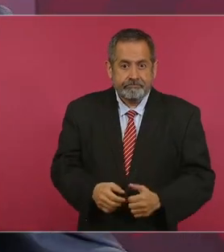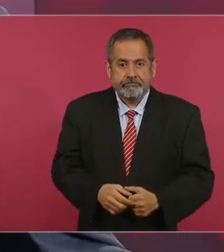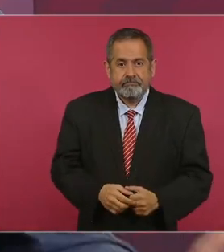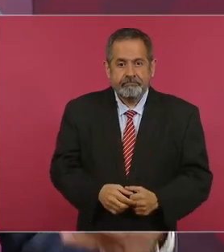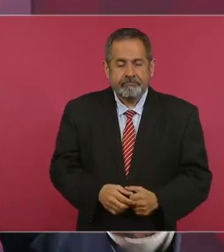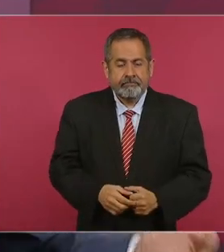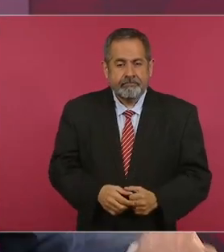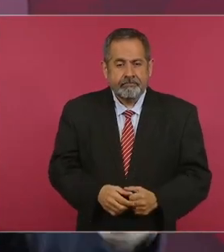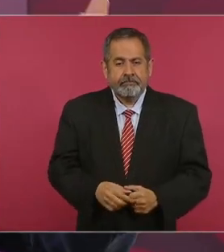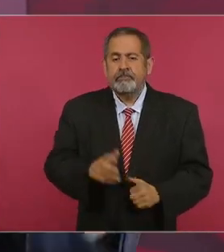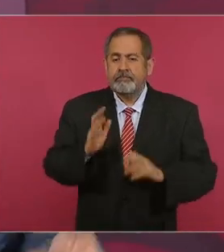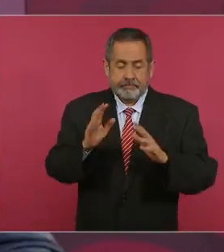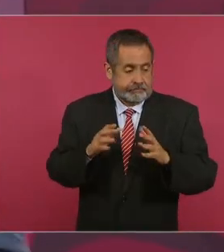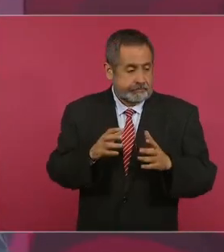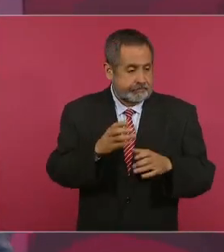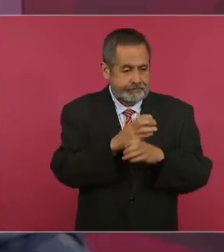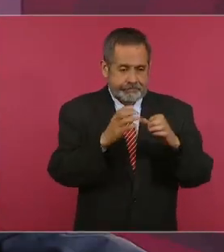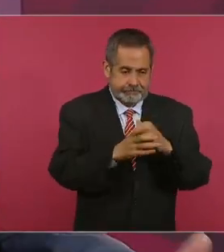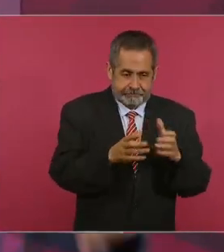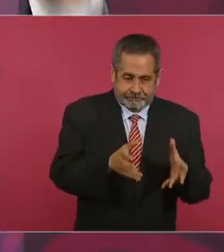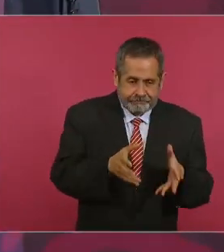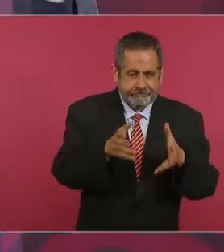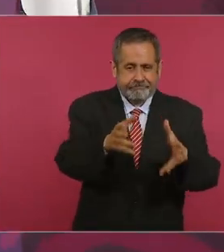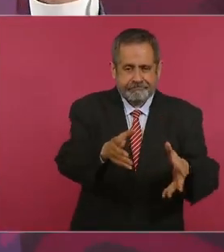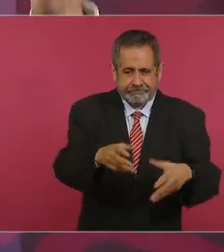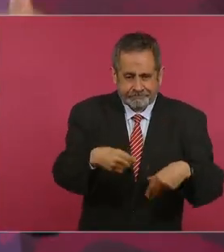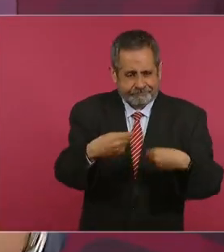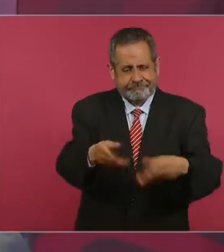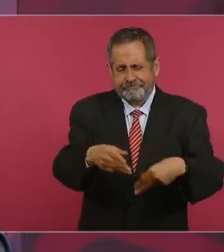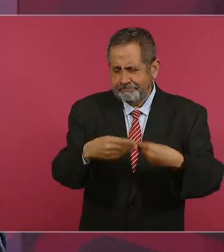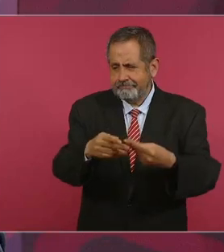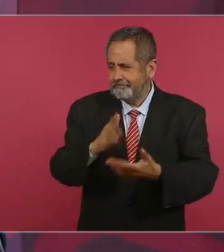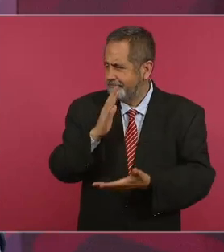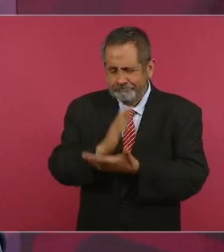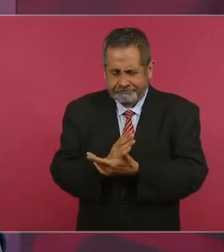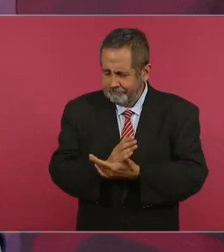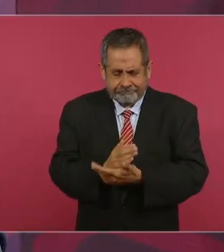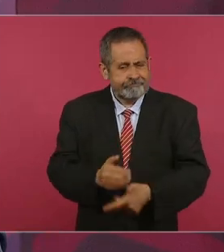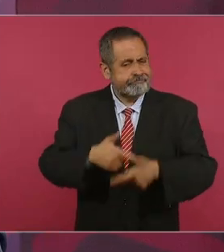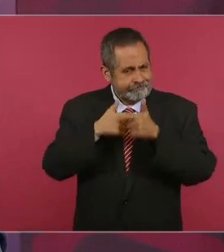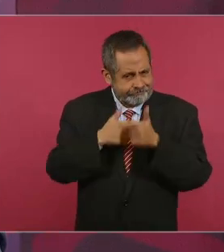Ya empezamos a entregar enseres, no vamos a parar.